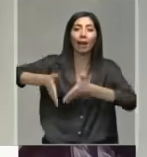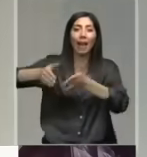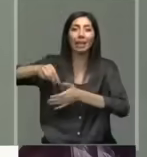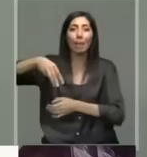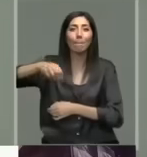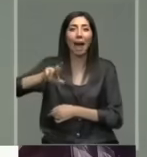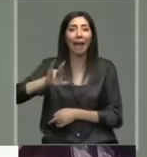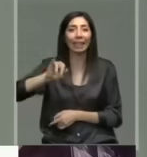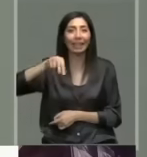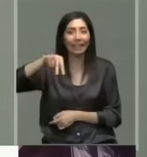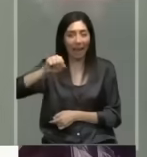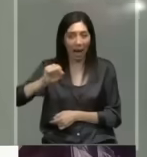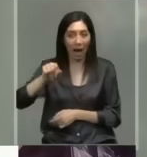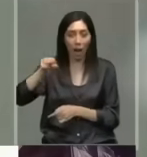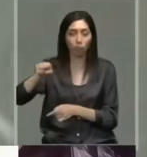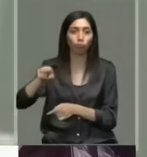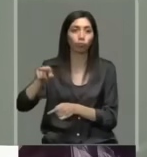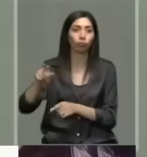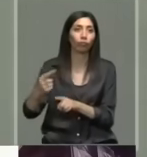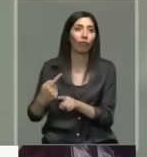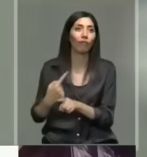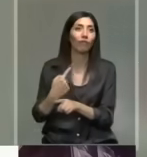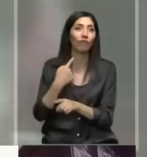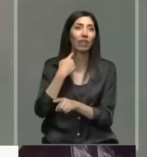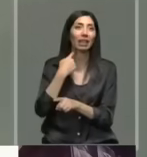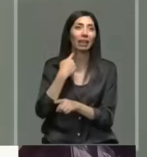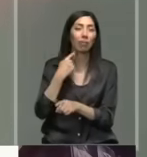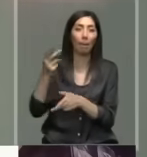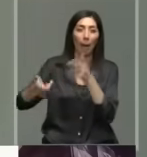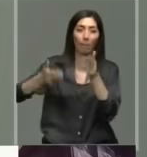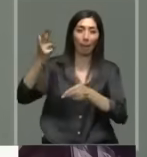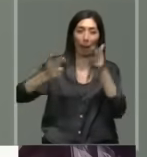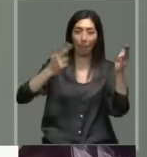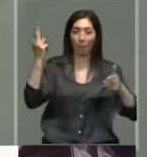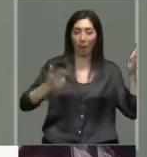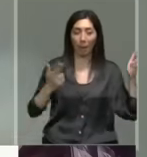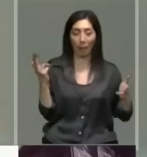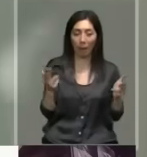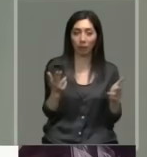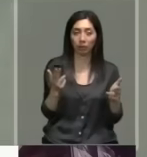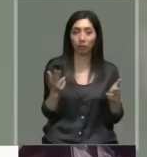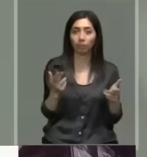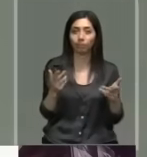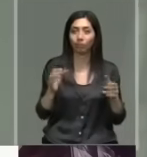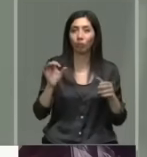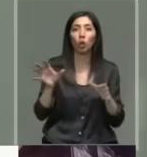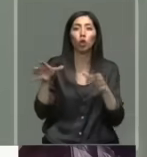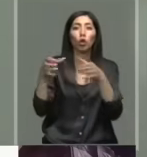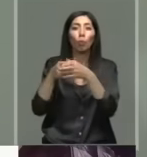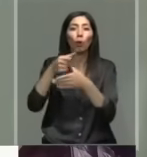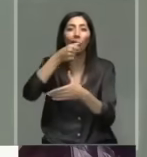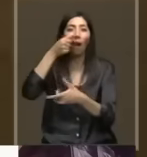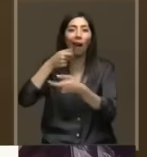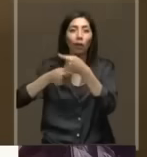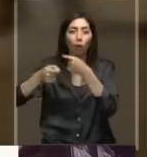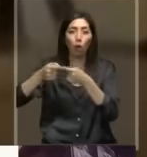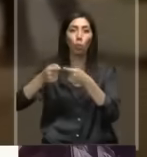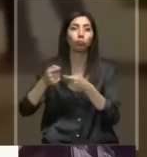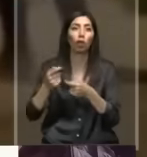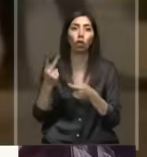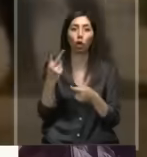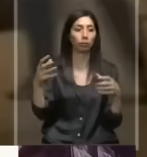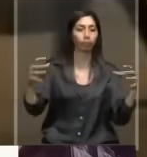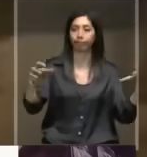Martín. Solía ser víctima de estos ataques a balazos, y es que en la lógica criminal, solo una banda narco puede reinar.